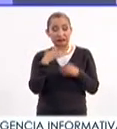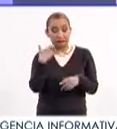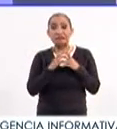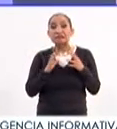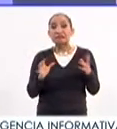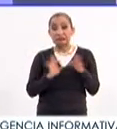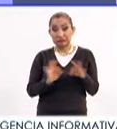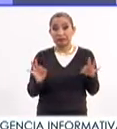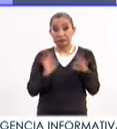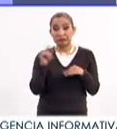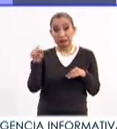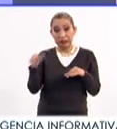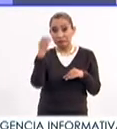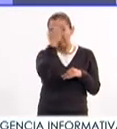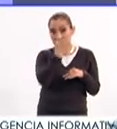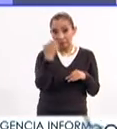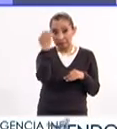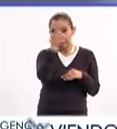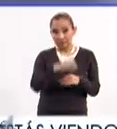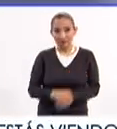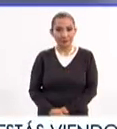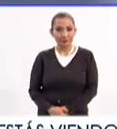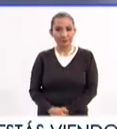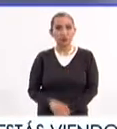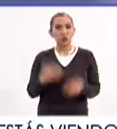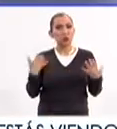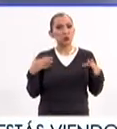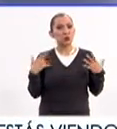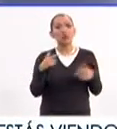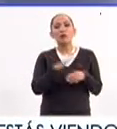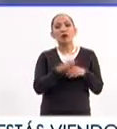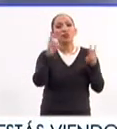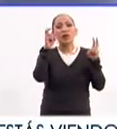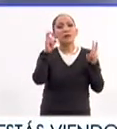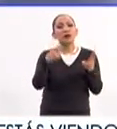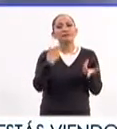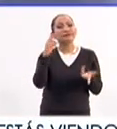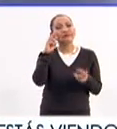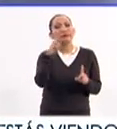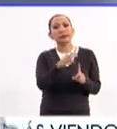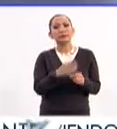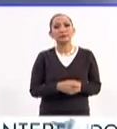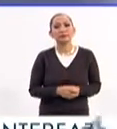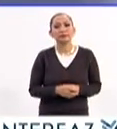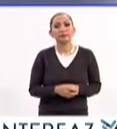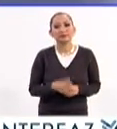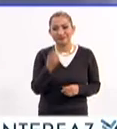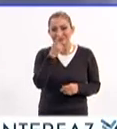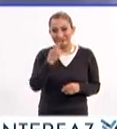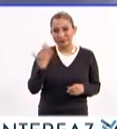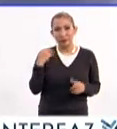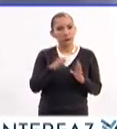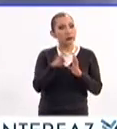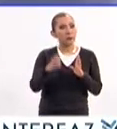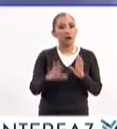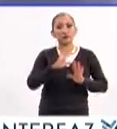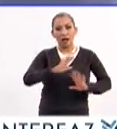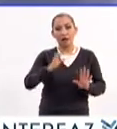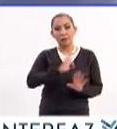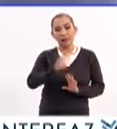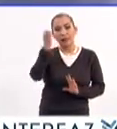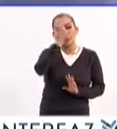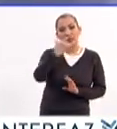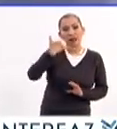muy importantes en evaluación. Increíble. ¿Y cuáles serán los temas principales, maestra? Porque me decía cosas como que ya se puede evaluar